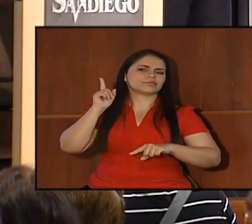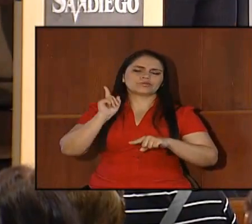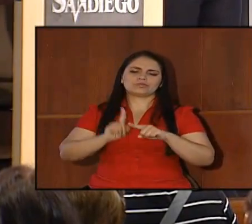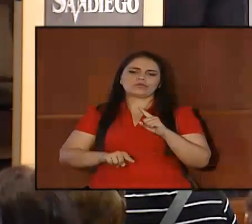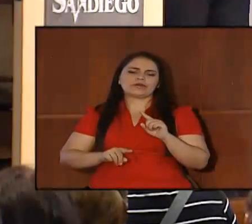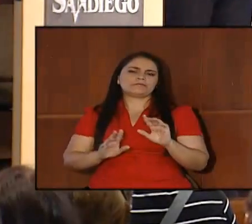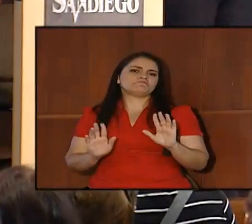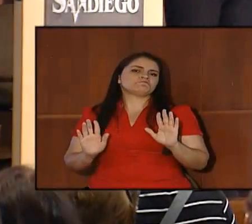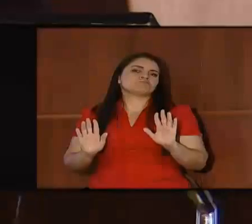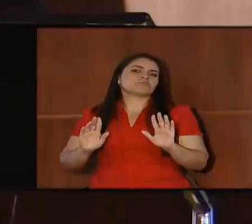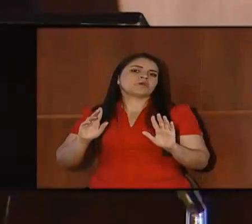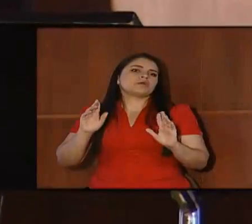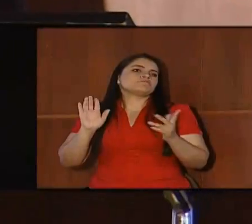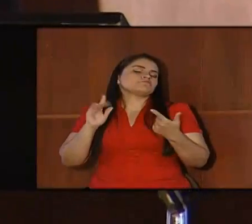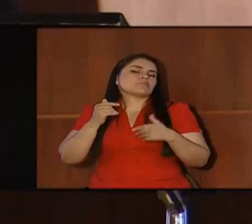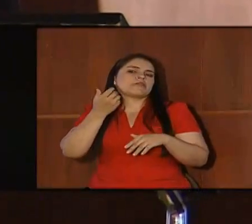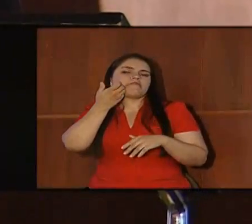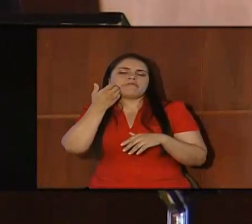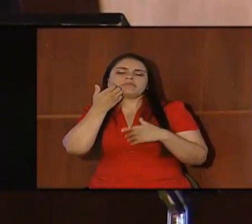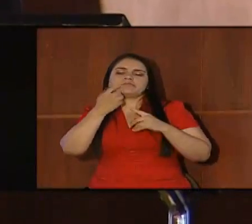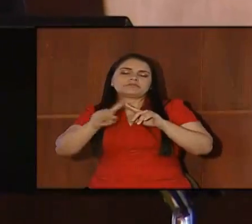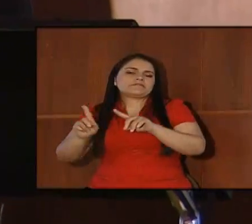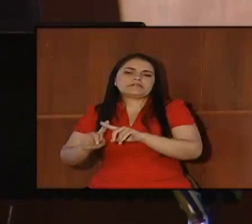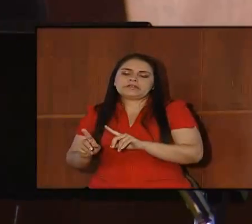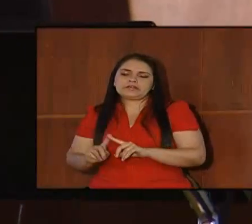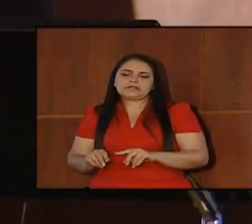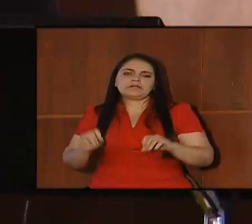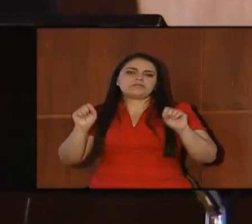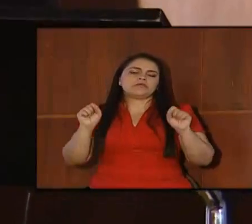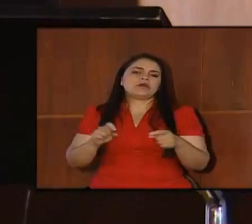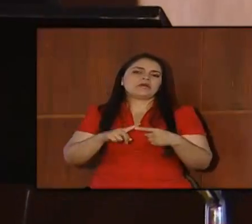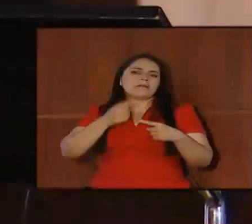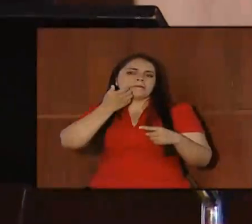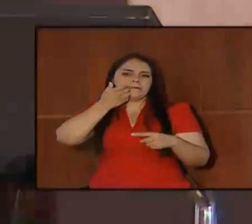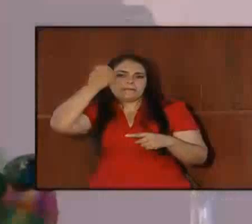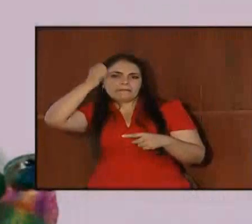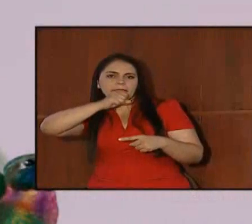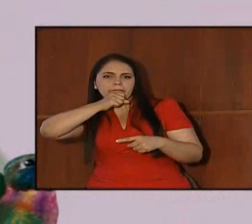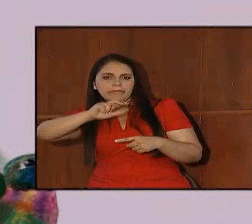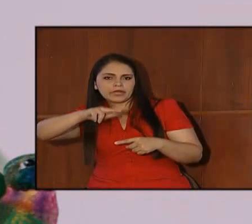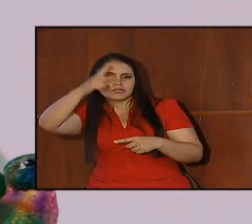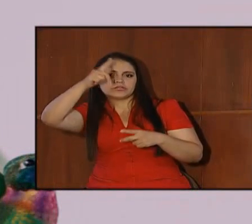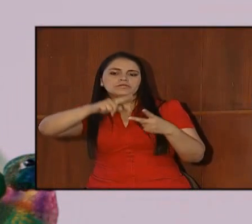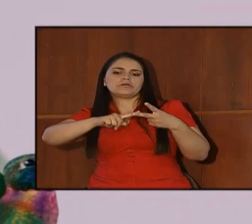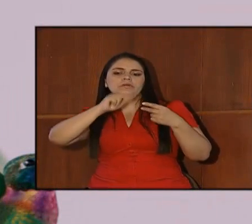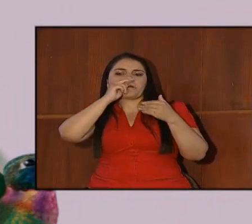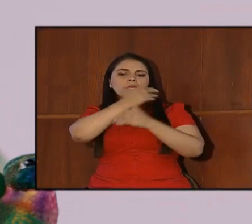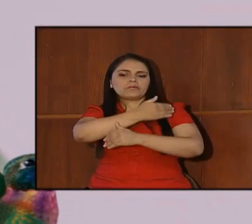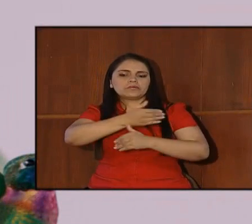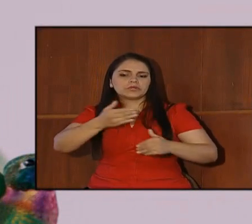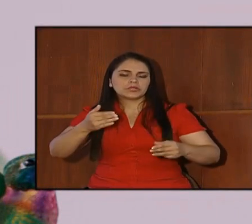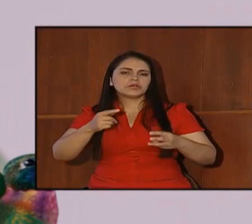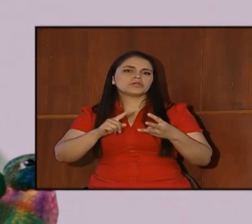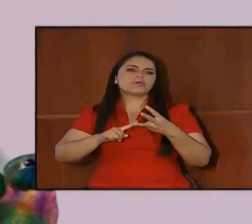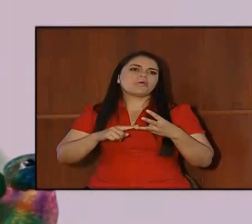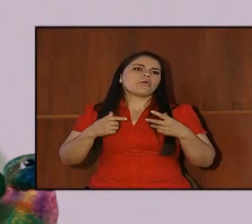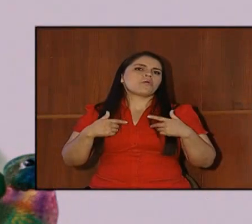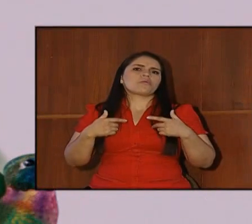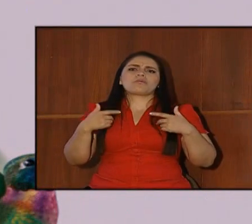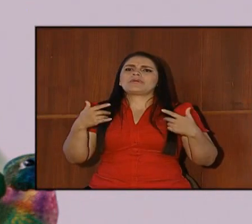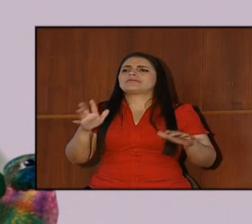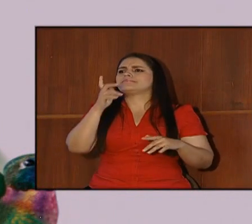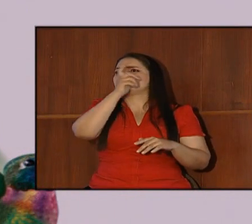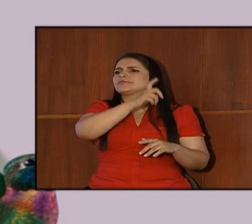motivo? Cualquiera de los que podamos hablar. Puede ser un adulto, puede ser un niño, puede ser cualquiera de